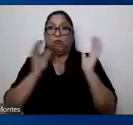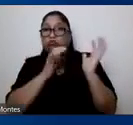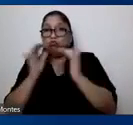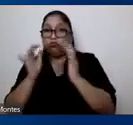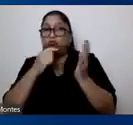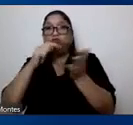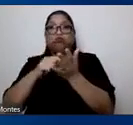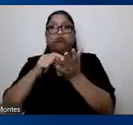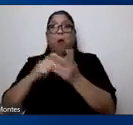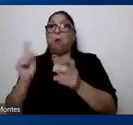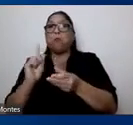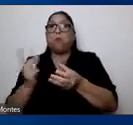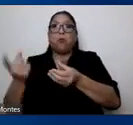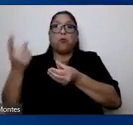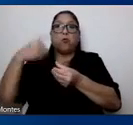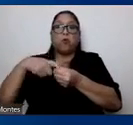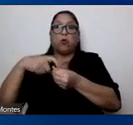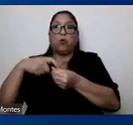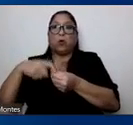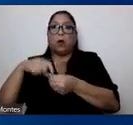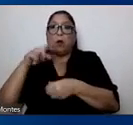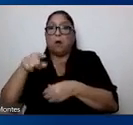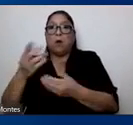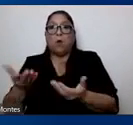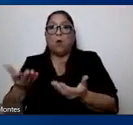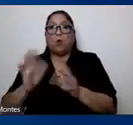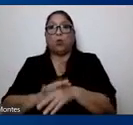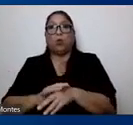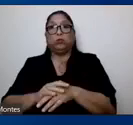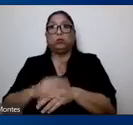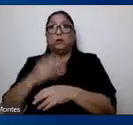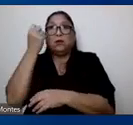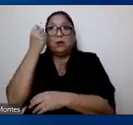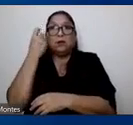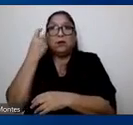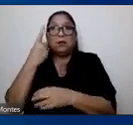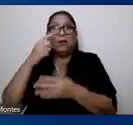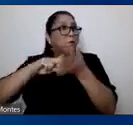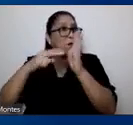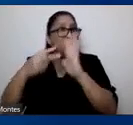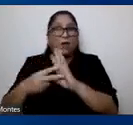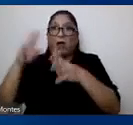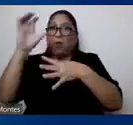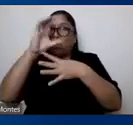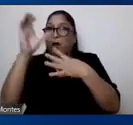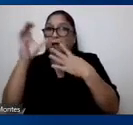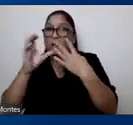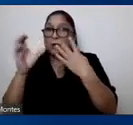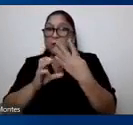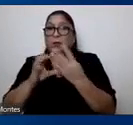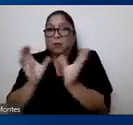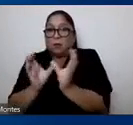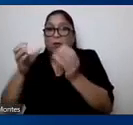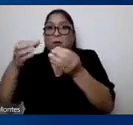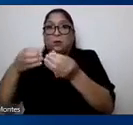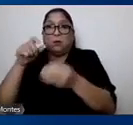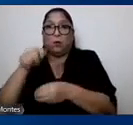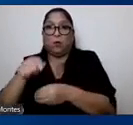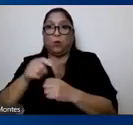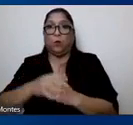no involucraba por desgracia, una interpretación y caracterización de estos subversivos.